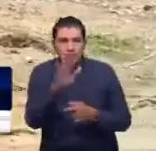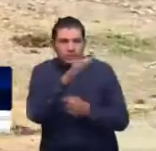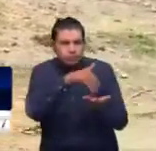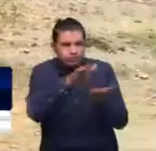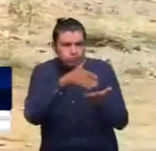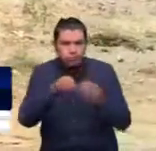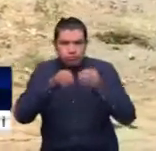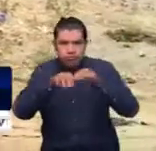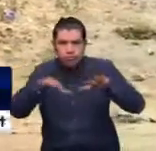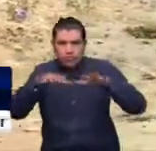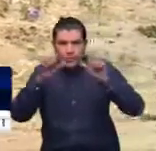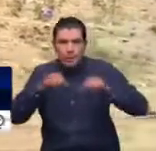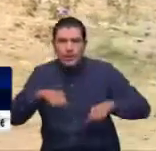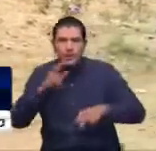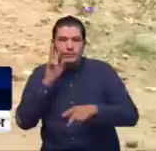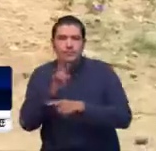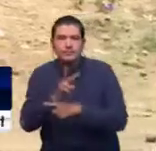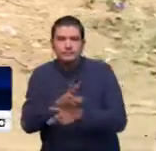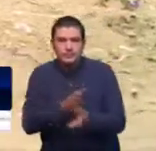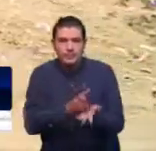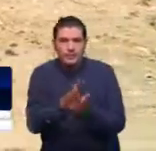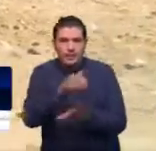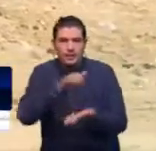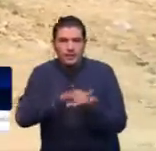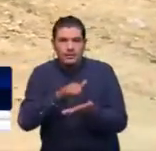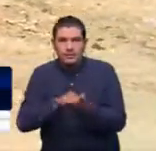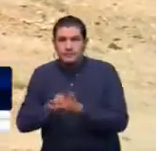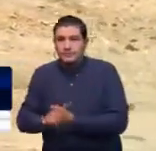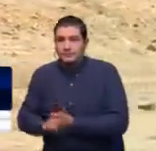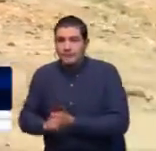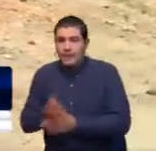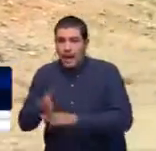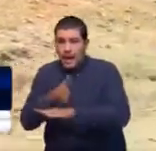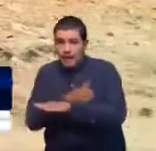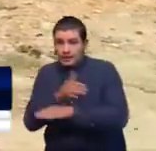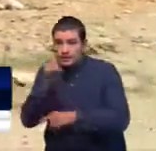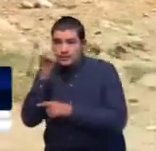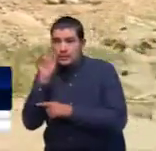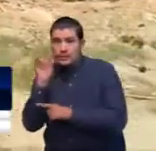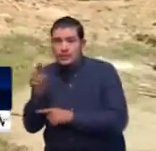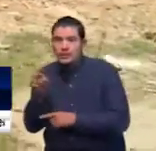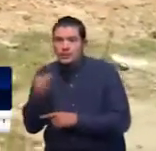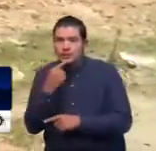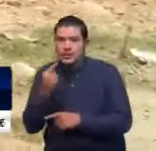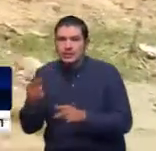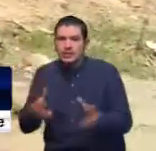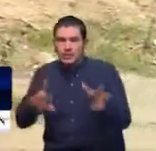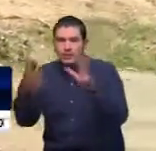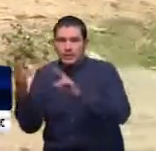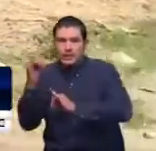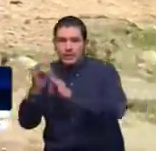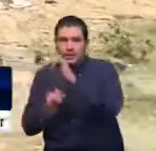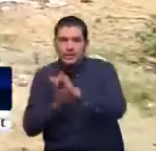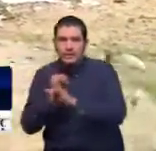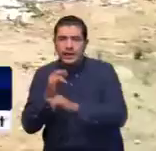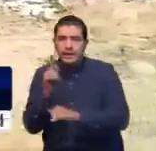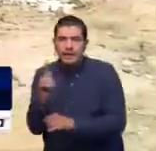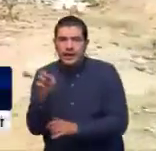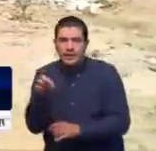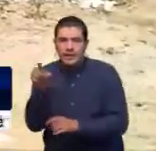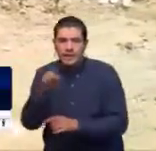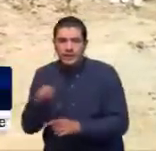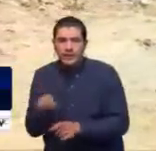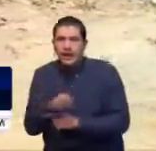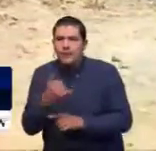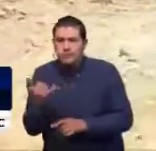manifestantes que logramos hablar antes de entrar a cámaras, pues han señalado que en el puente internacional Francisco de Paula Santander sí